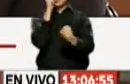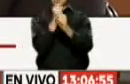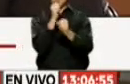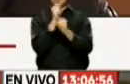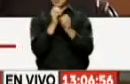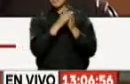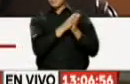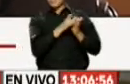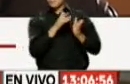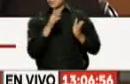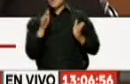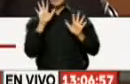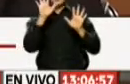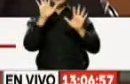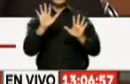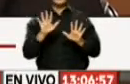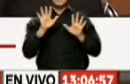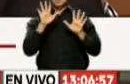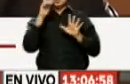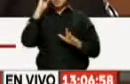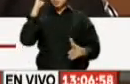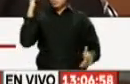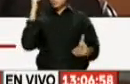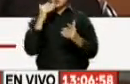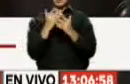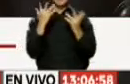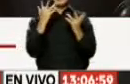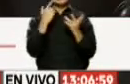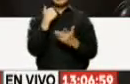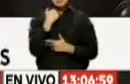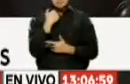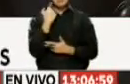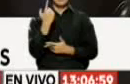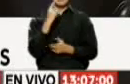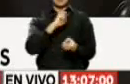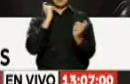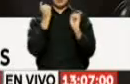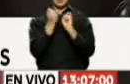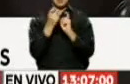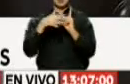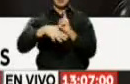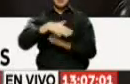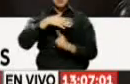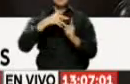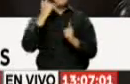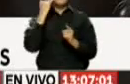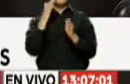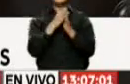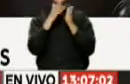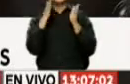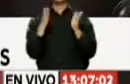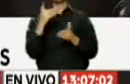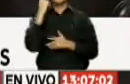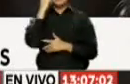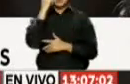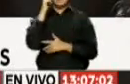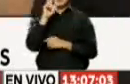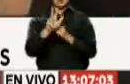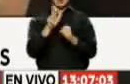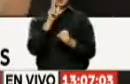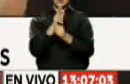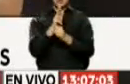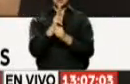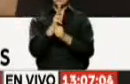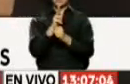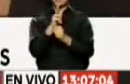aplicadas durante los 10 años del gobierno anterior fueron un fracaso. Para cambiar esta situación, el plazo mínimo se considera serían 3 años.